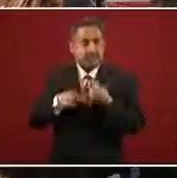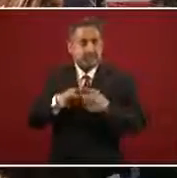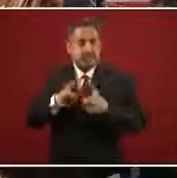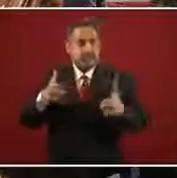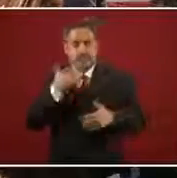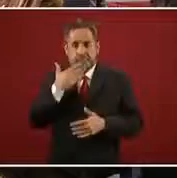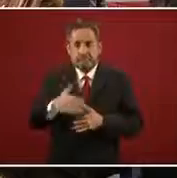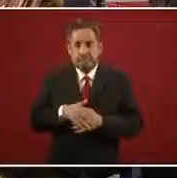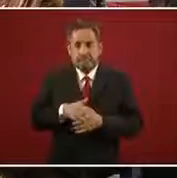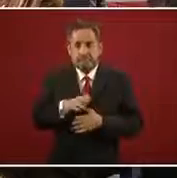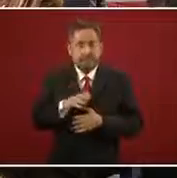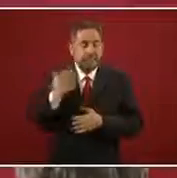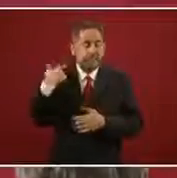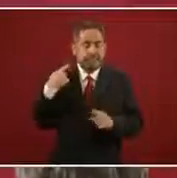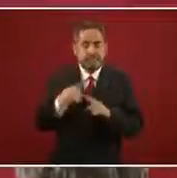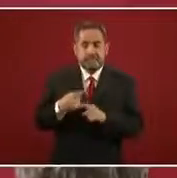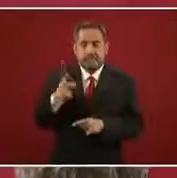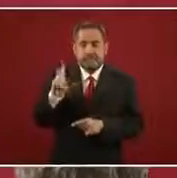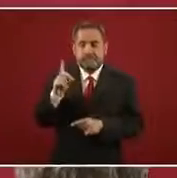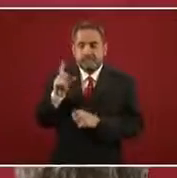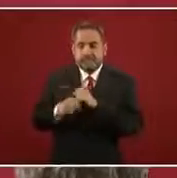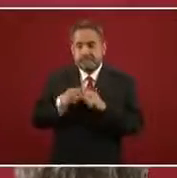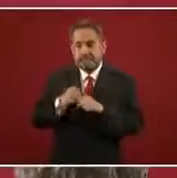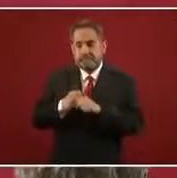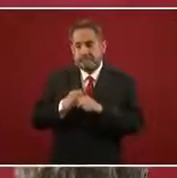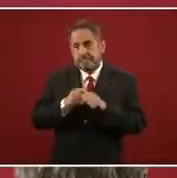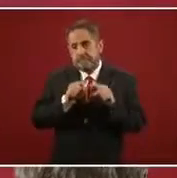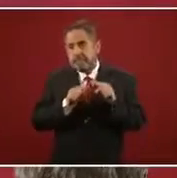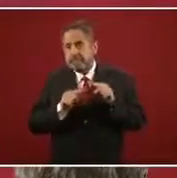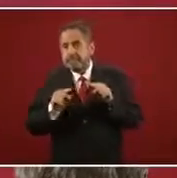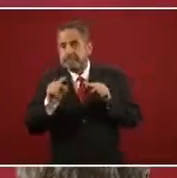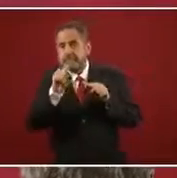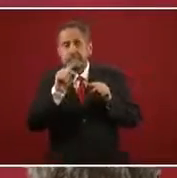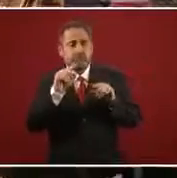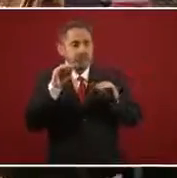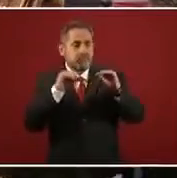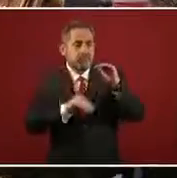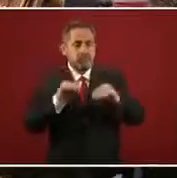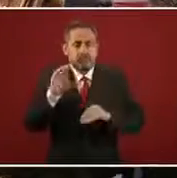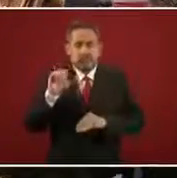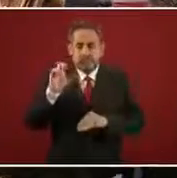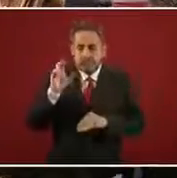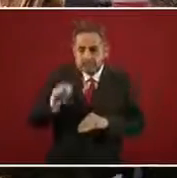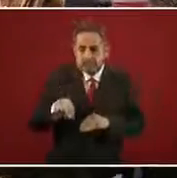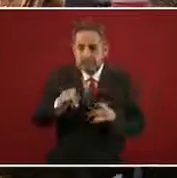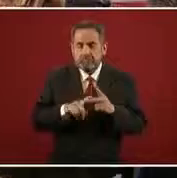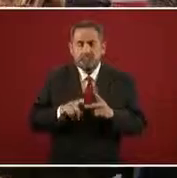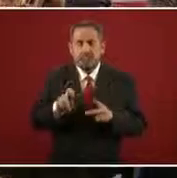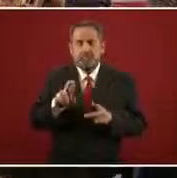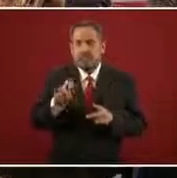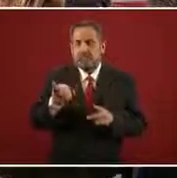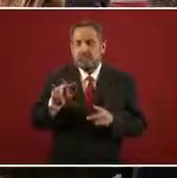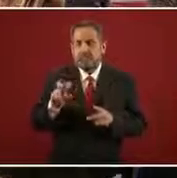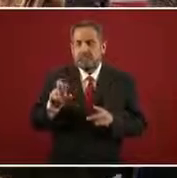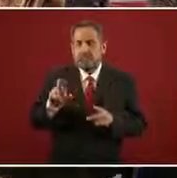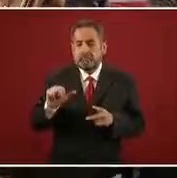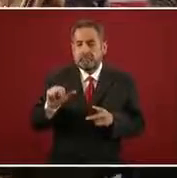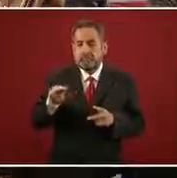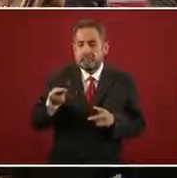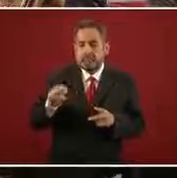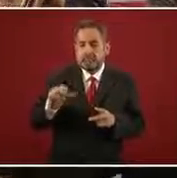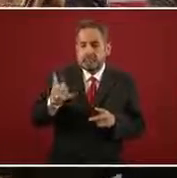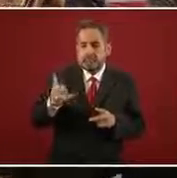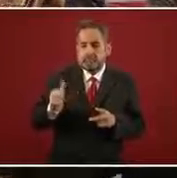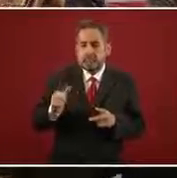sureste, en los últimos 30 años se fueron acá, a Cancún, a la Riviera Maya. Pero